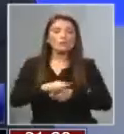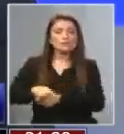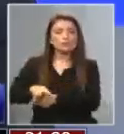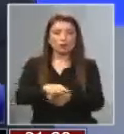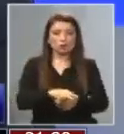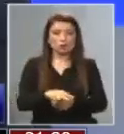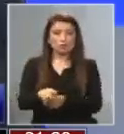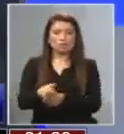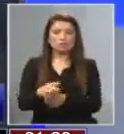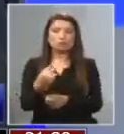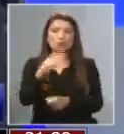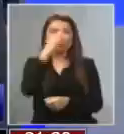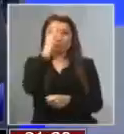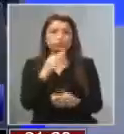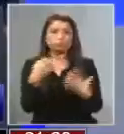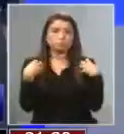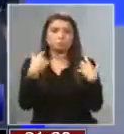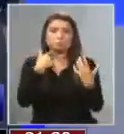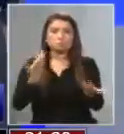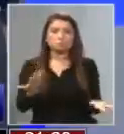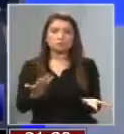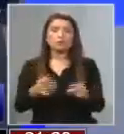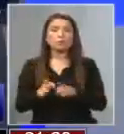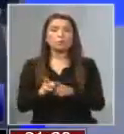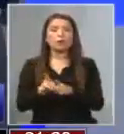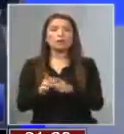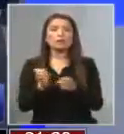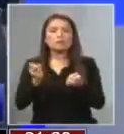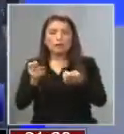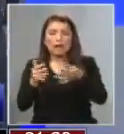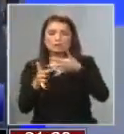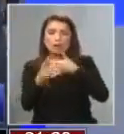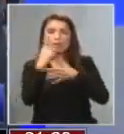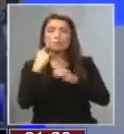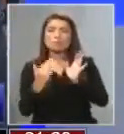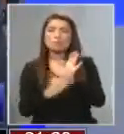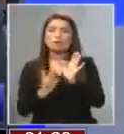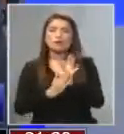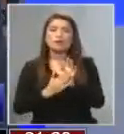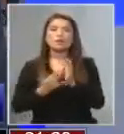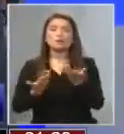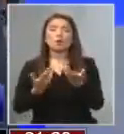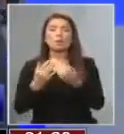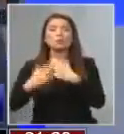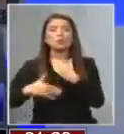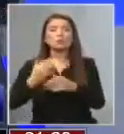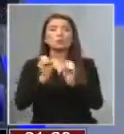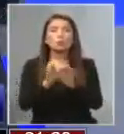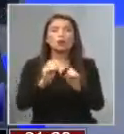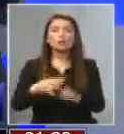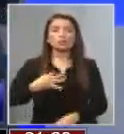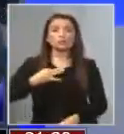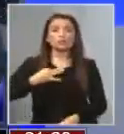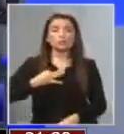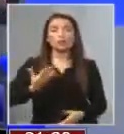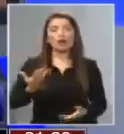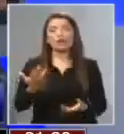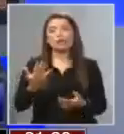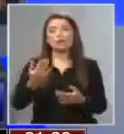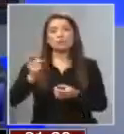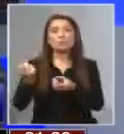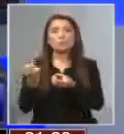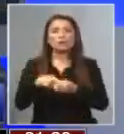función es dar fe de la transparencia del proceso de educación cívica y después de participación en los cabildos o lo que